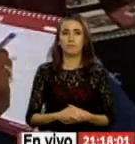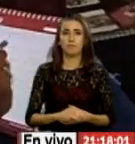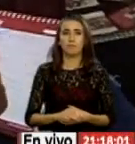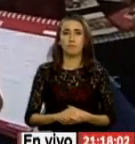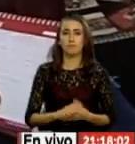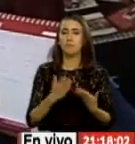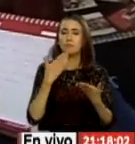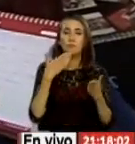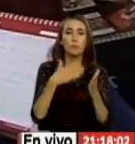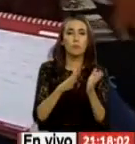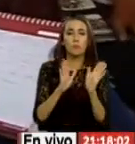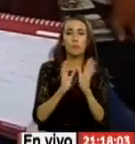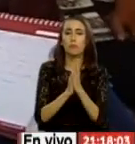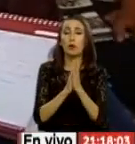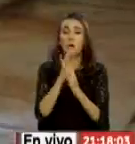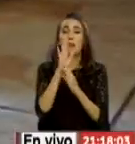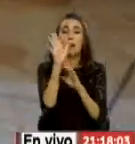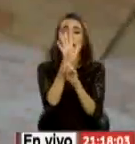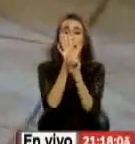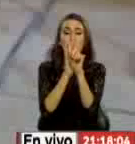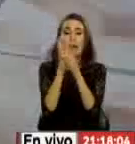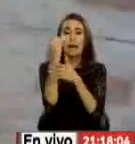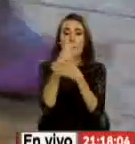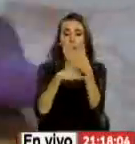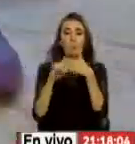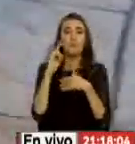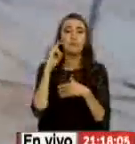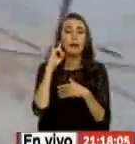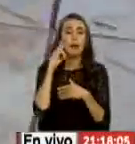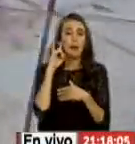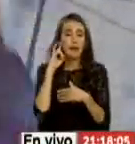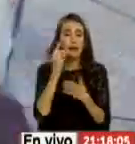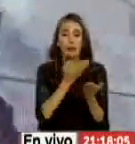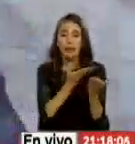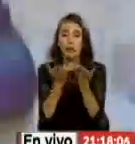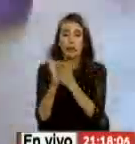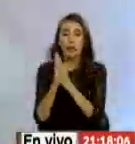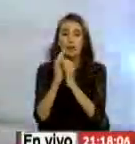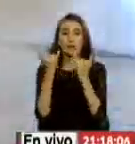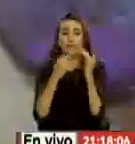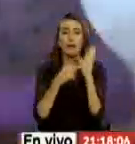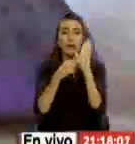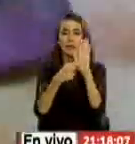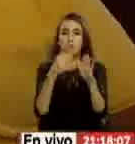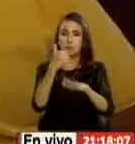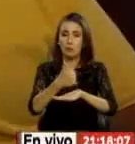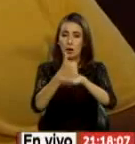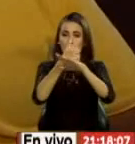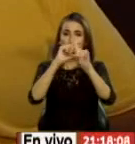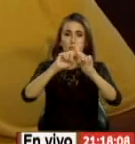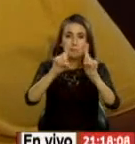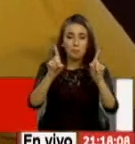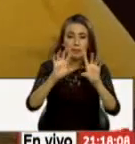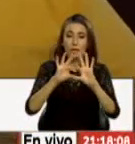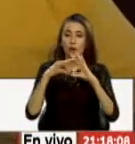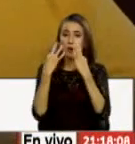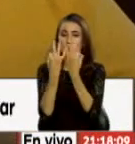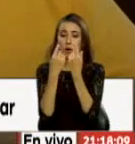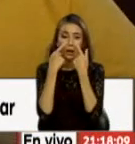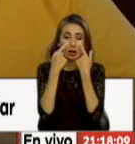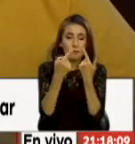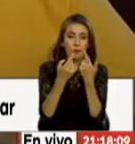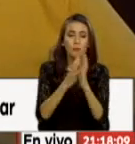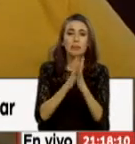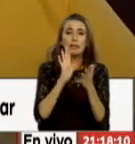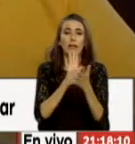El caso de abuso por un menor de 15 años a la hija de Johnny Martillo ha sido expuesto a las autoridades. Sin embargo, él y su familia no ven